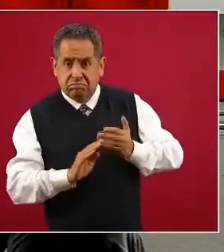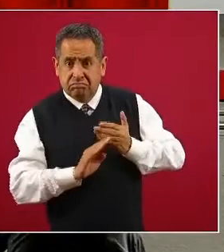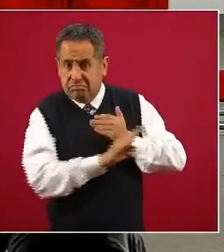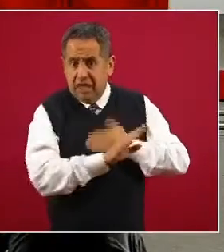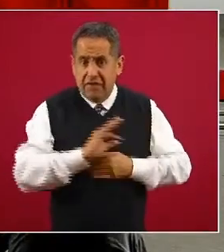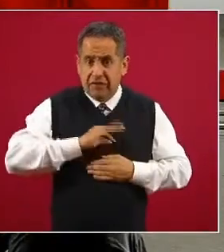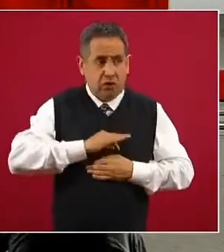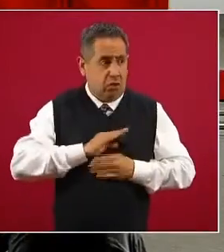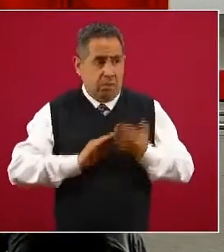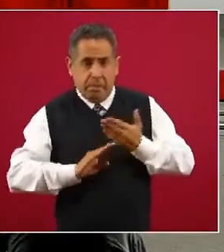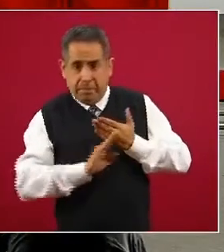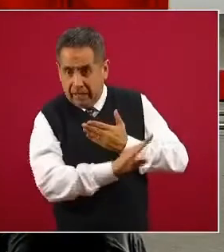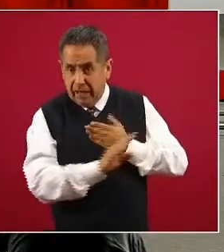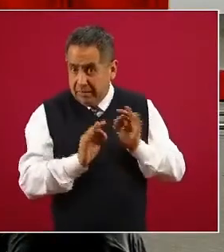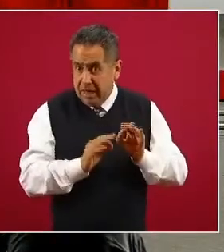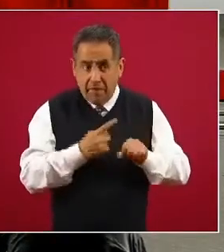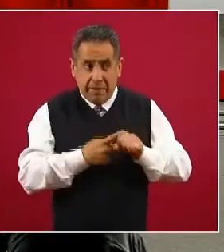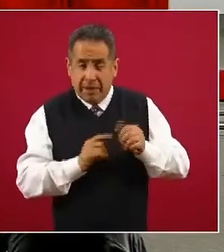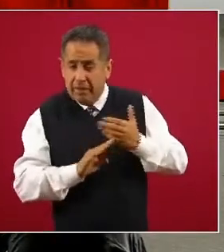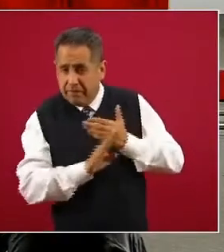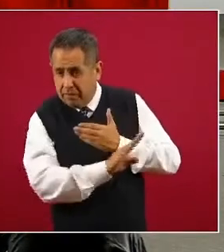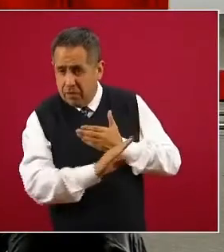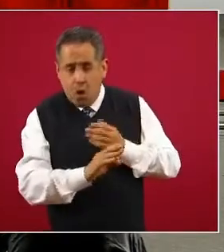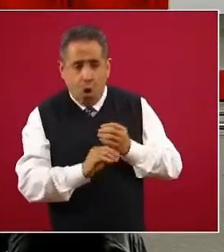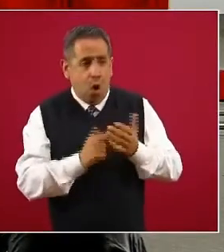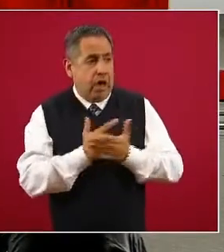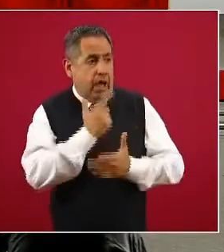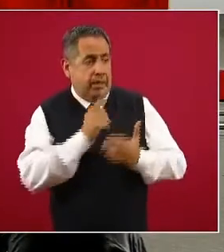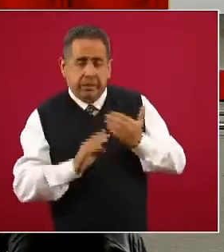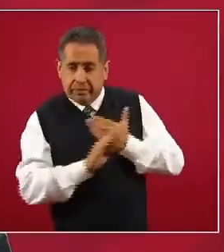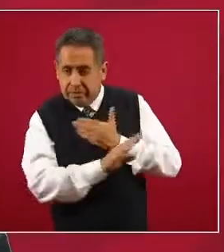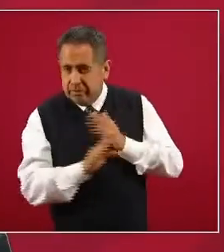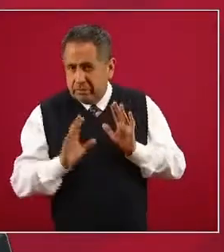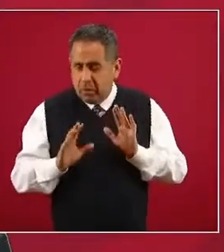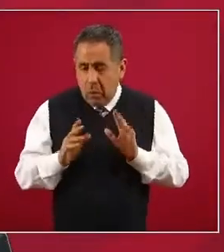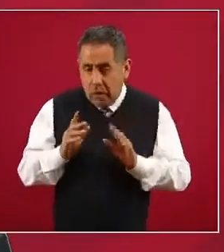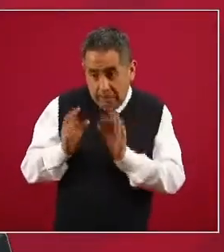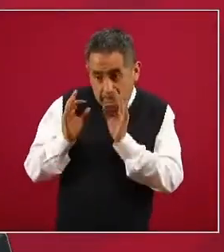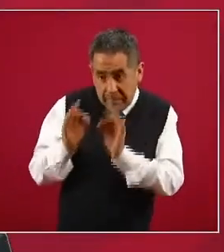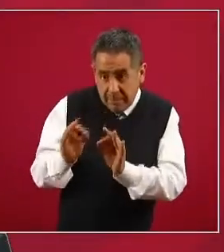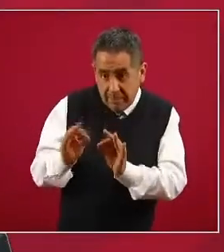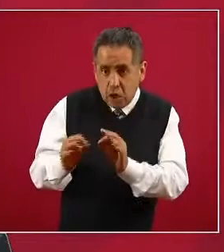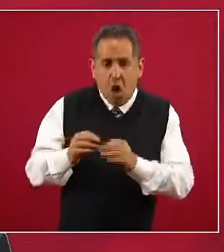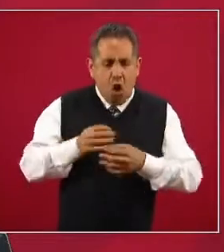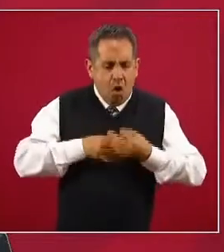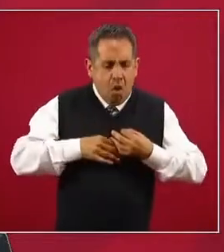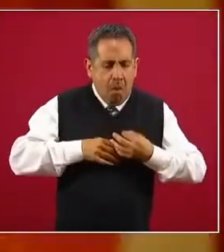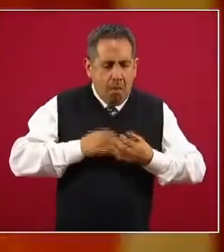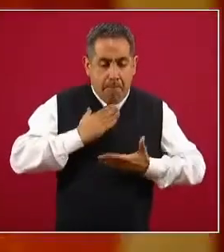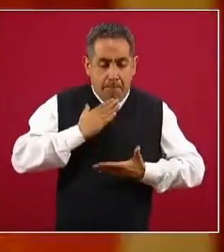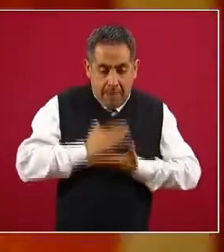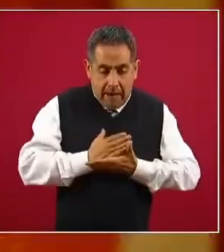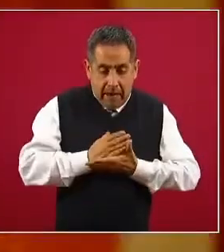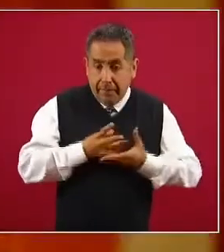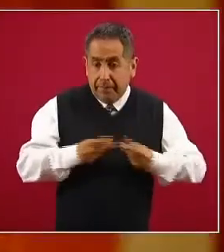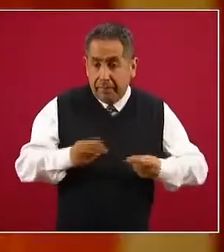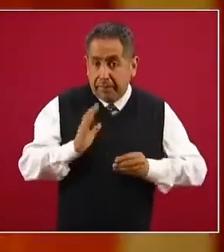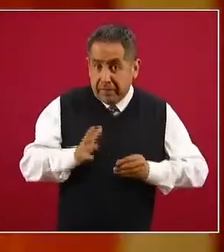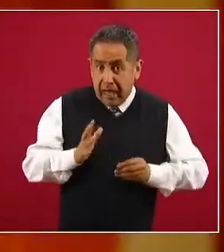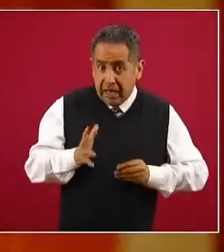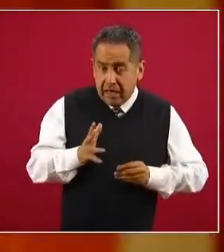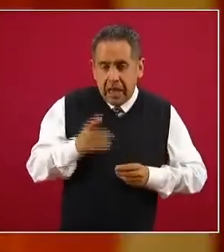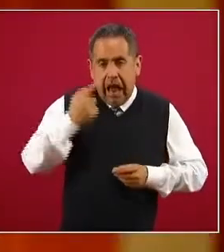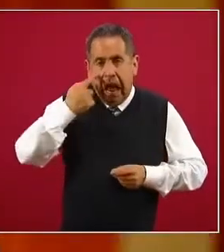contra la enfermedad, o la protección contra la enfermedad grave, o la interrupción de la propagación del virus a partir de una